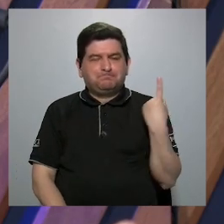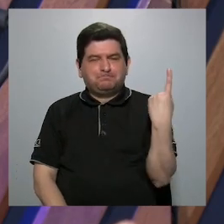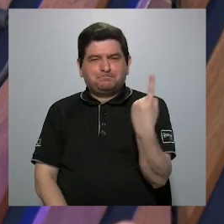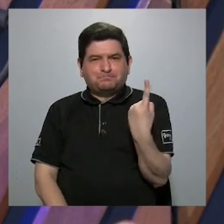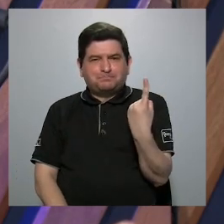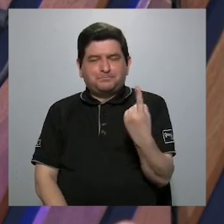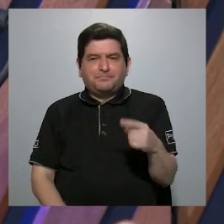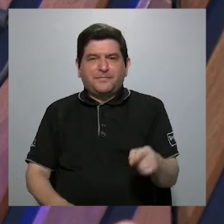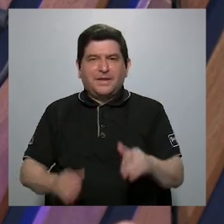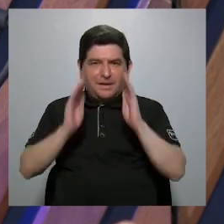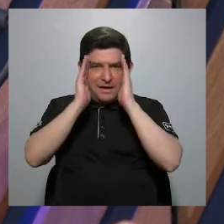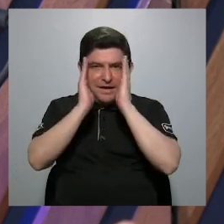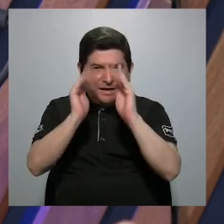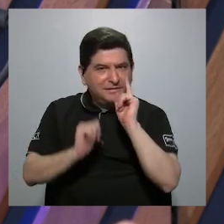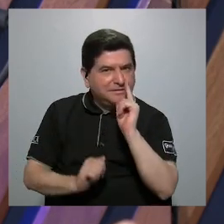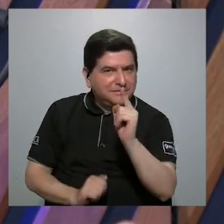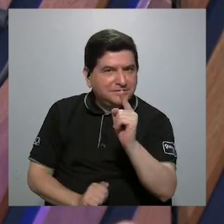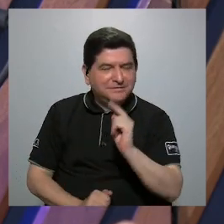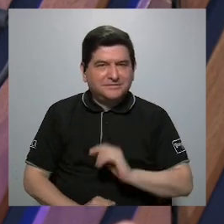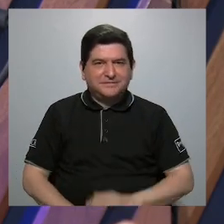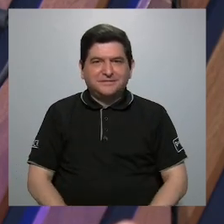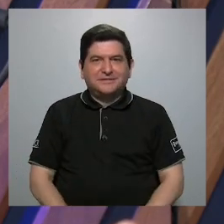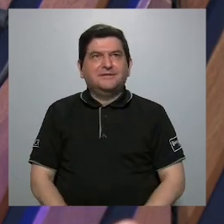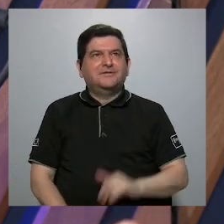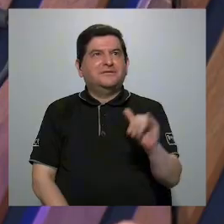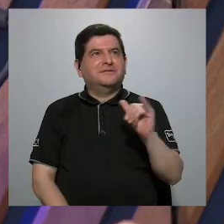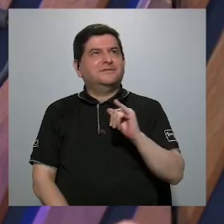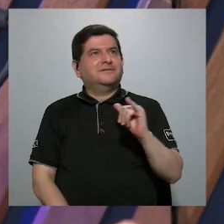siempre escucharlo es